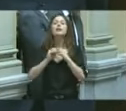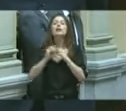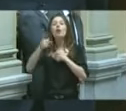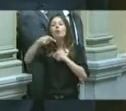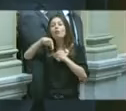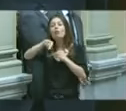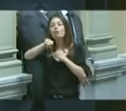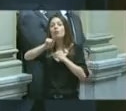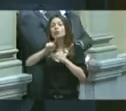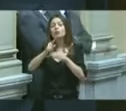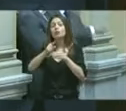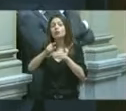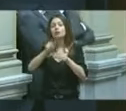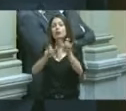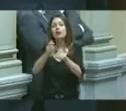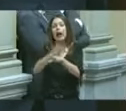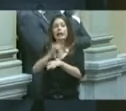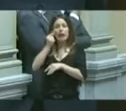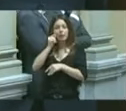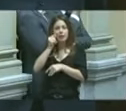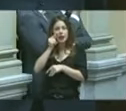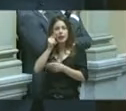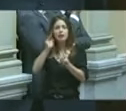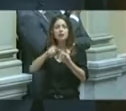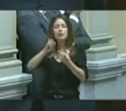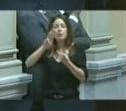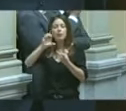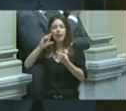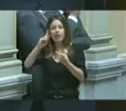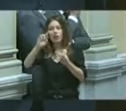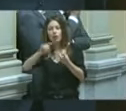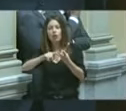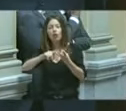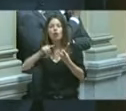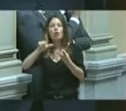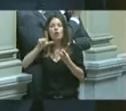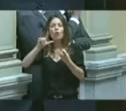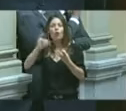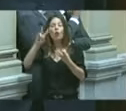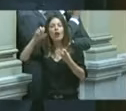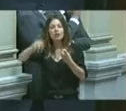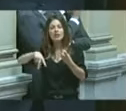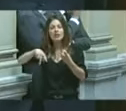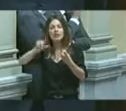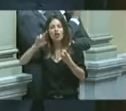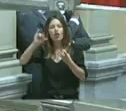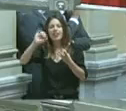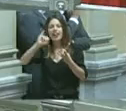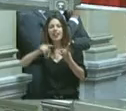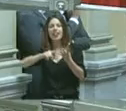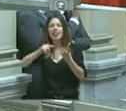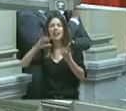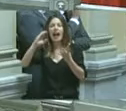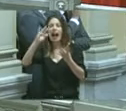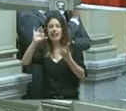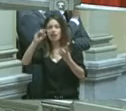quienes me habéis antecedido: Javier Fernández, Pedro de Silva, Juan Luis Rodríguez Vigil, Francisco Álvarez Cascos. Y quiero